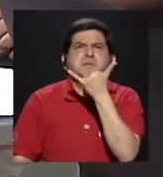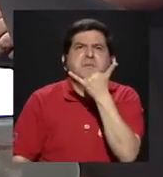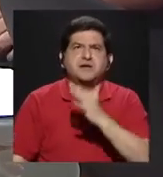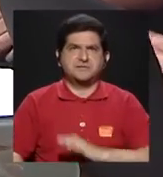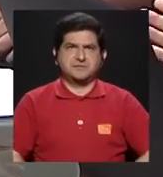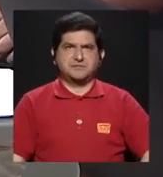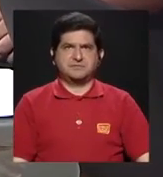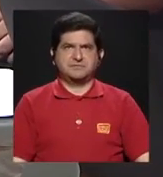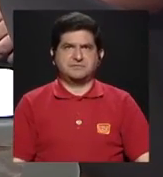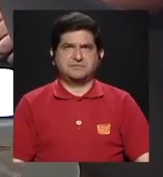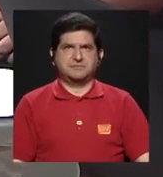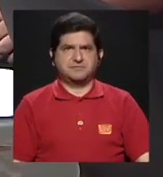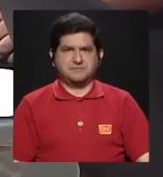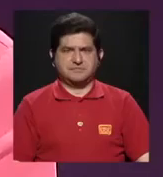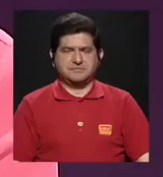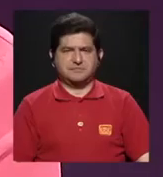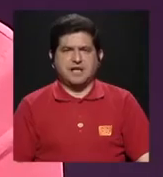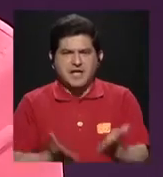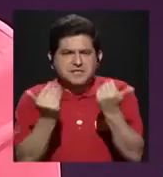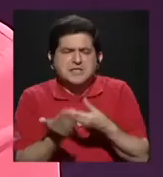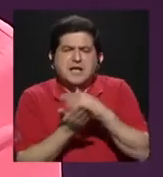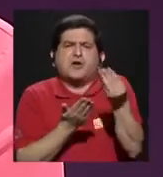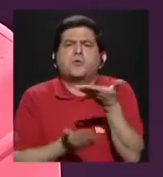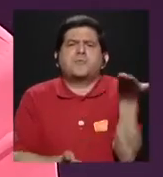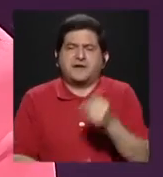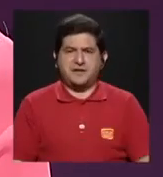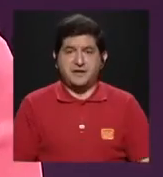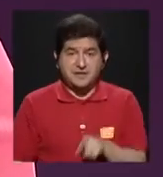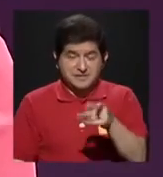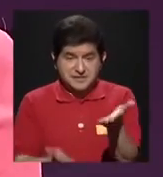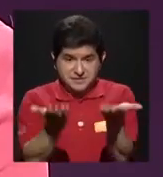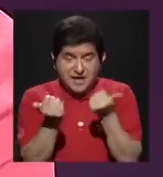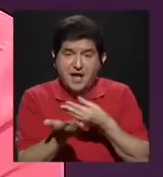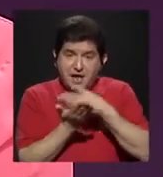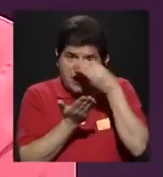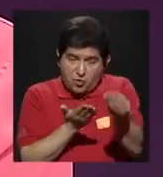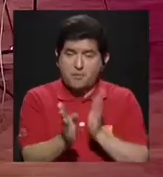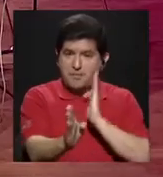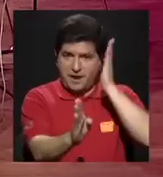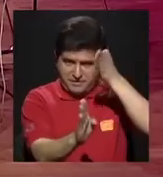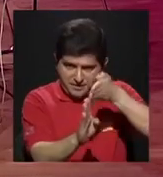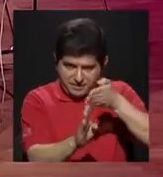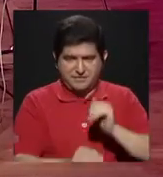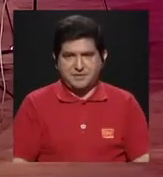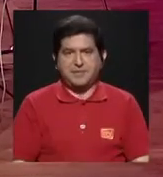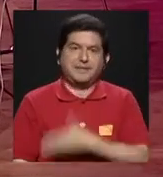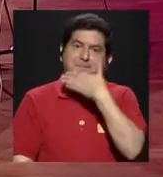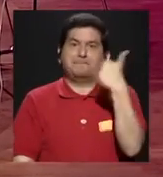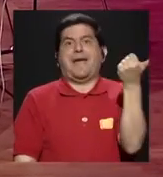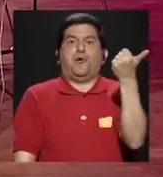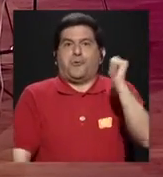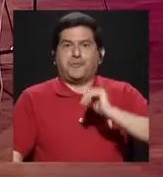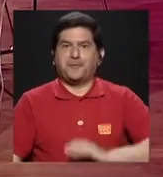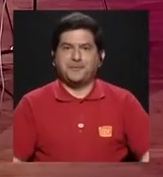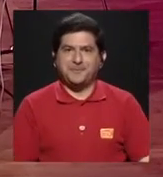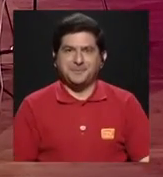producto? ¿Queremos comprarles? Bueno, si quieren comprarnos, ¿verdad? Directamente, mucho mejor.